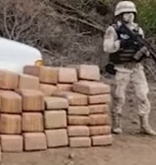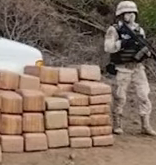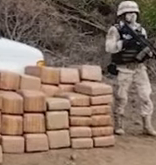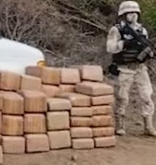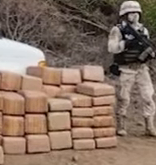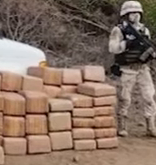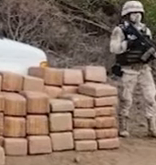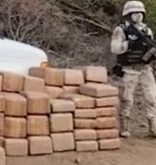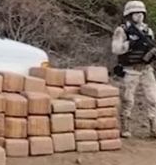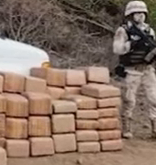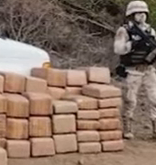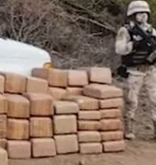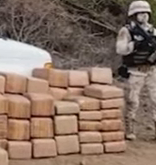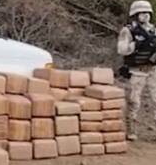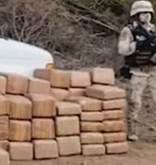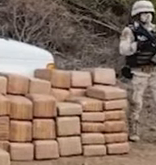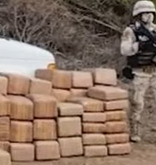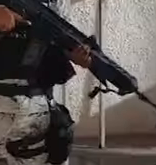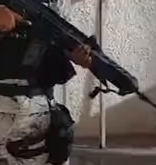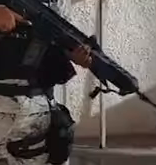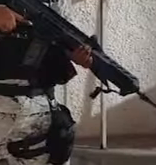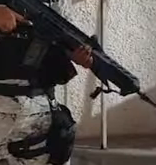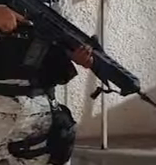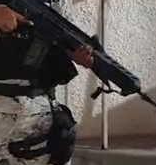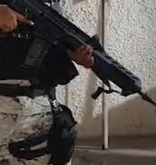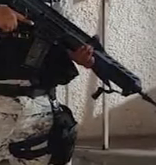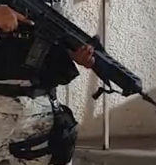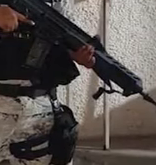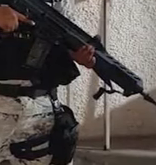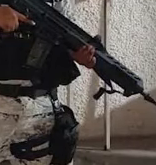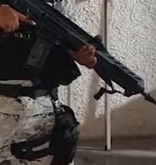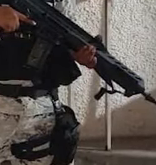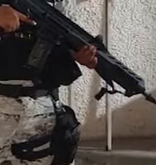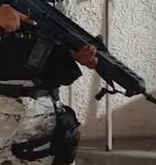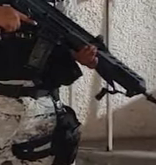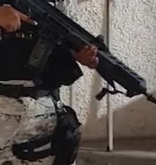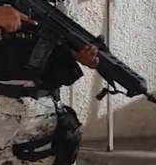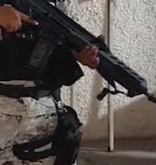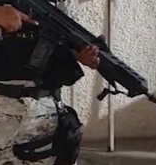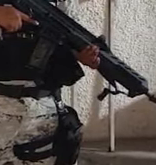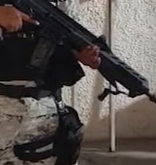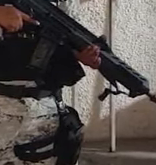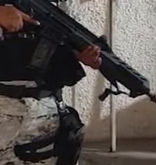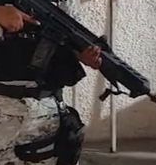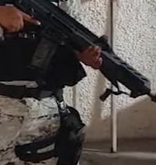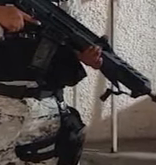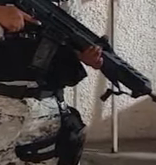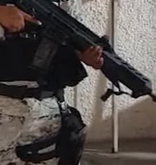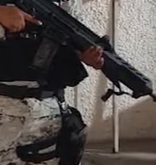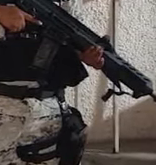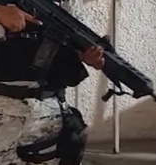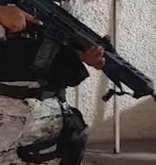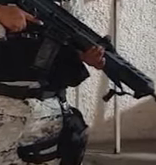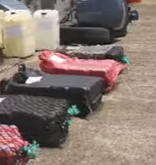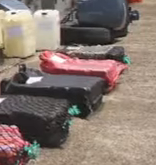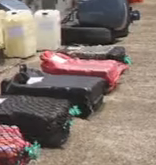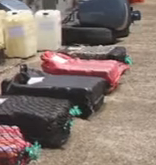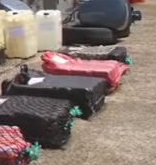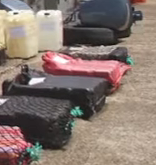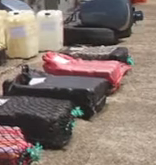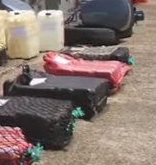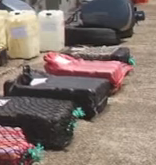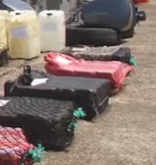aseguraron 39.714 kilogramos y en el presente sexenio 104.872 kilogramos, significando